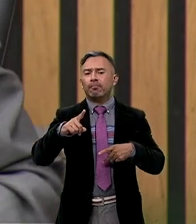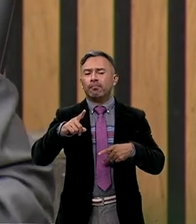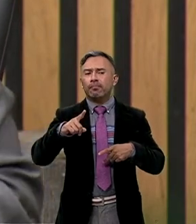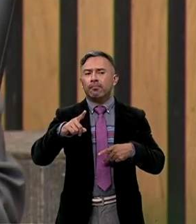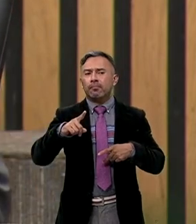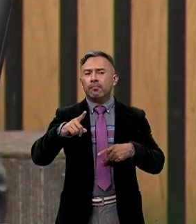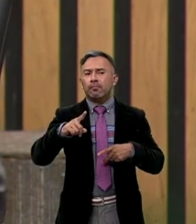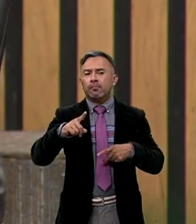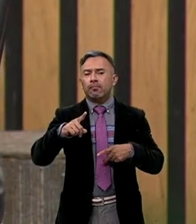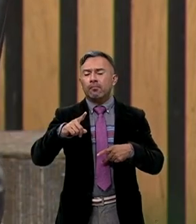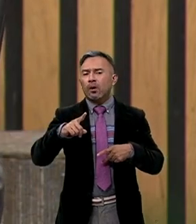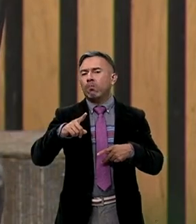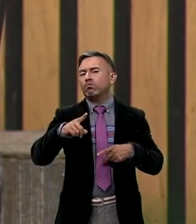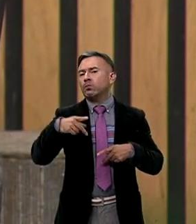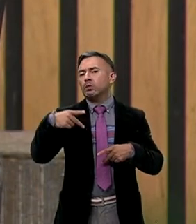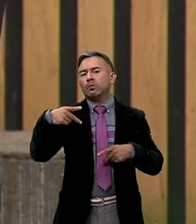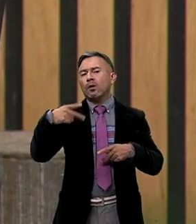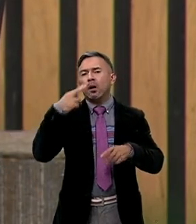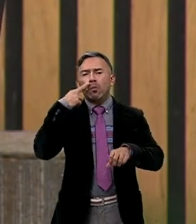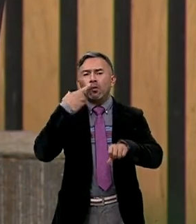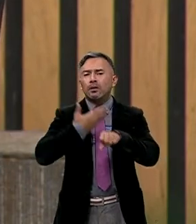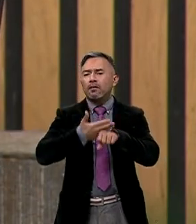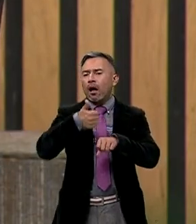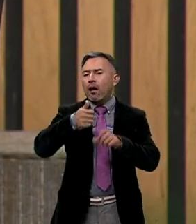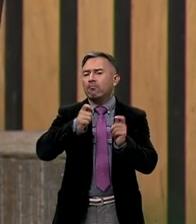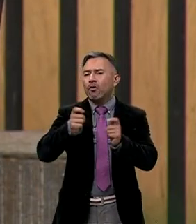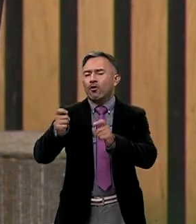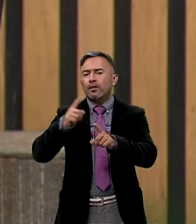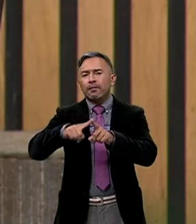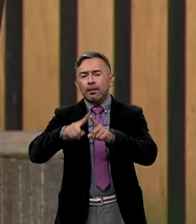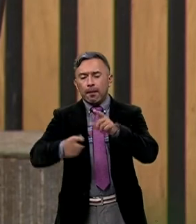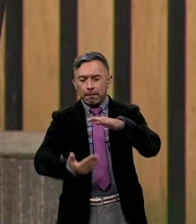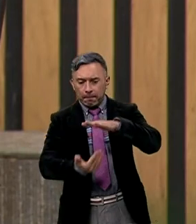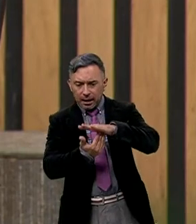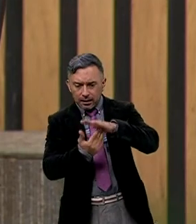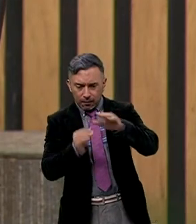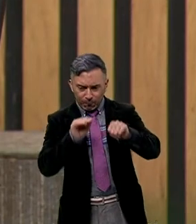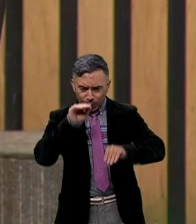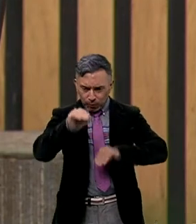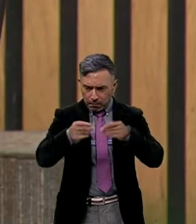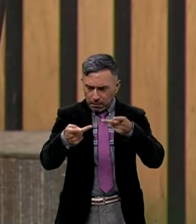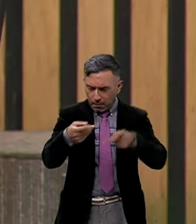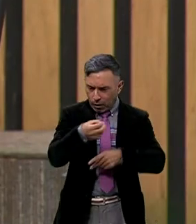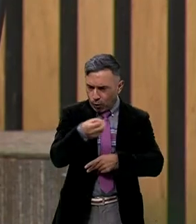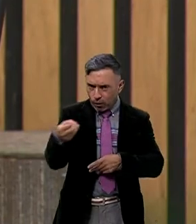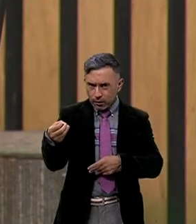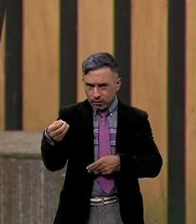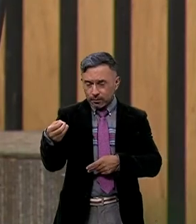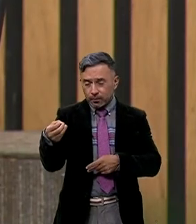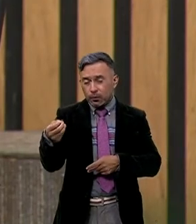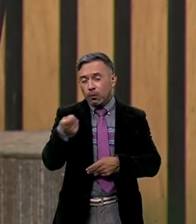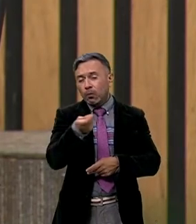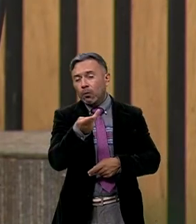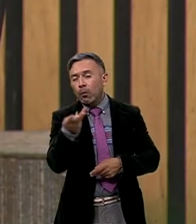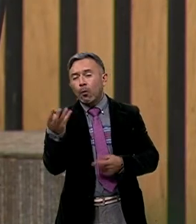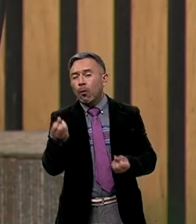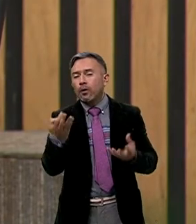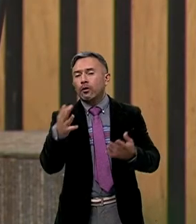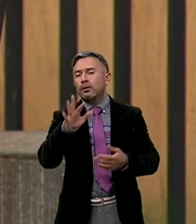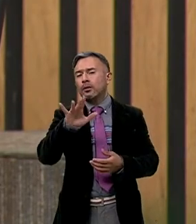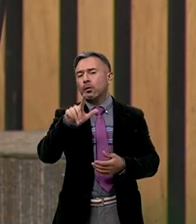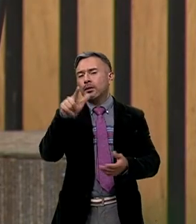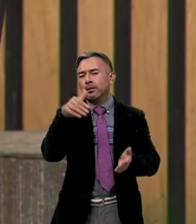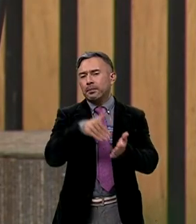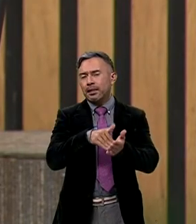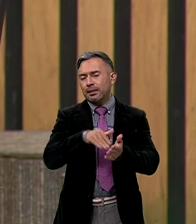que en sus diferentes facetas lograron la integración la instalación de 57 mil 70